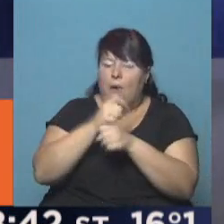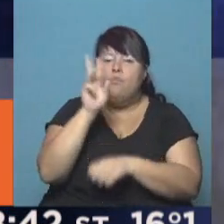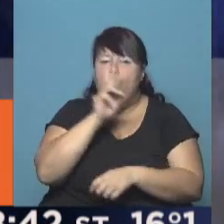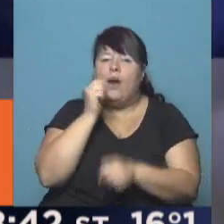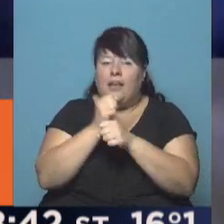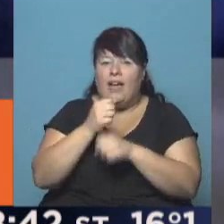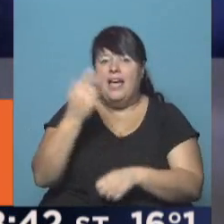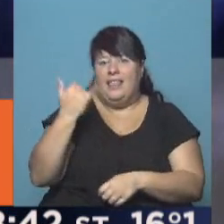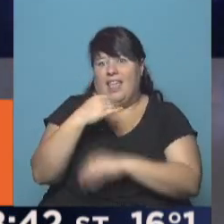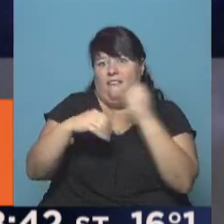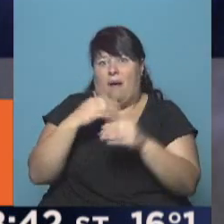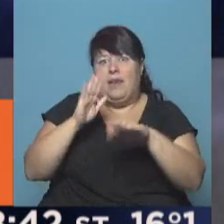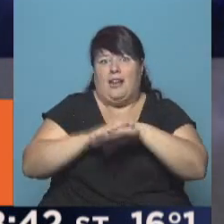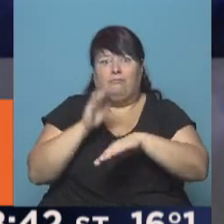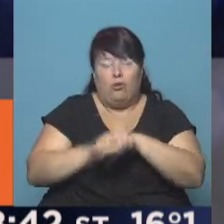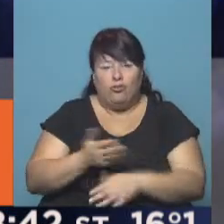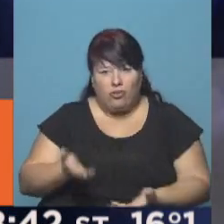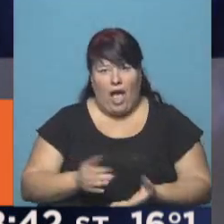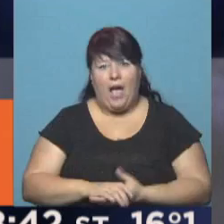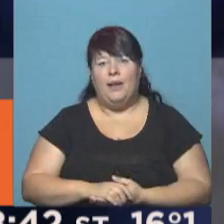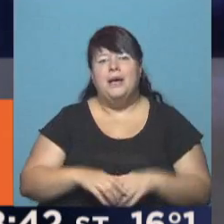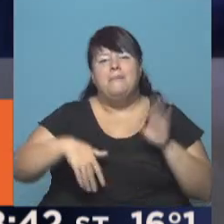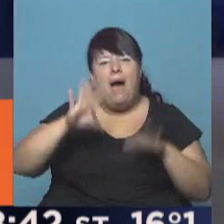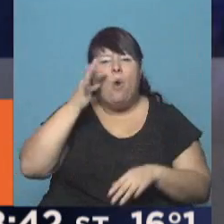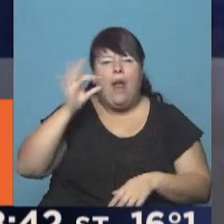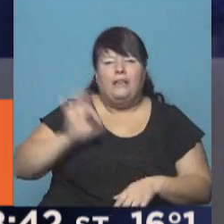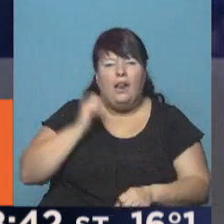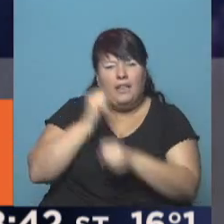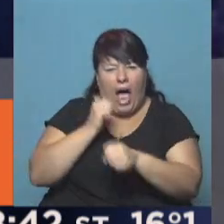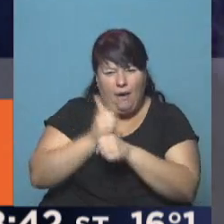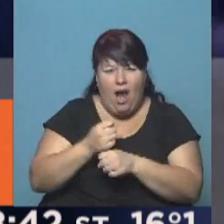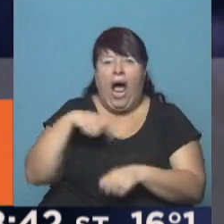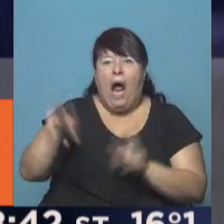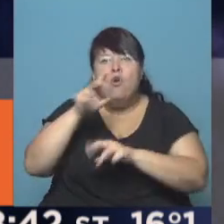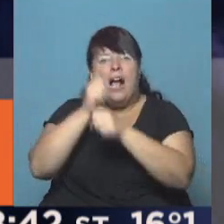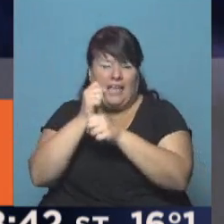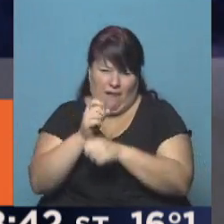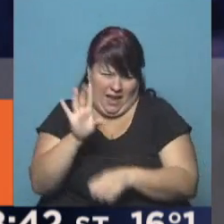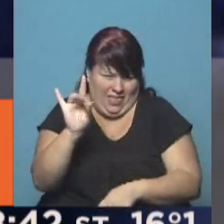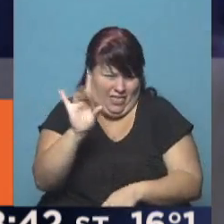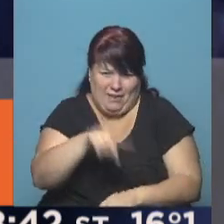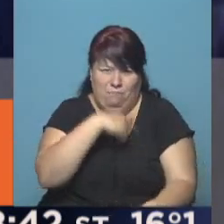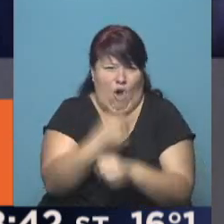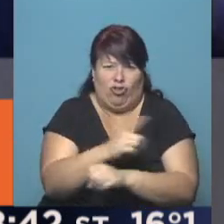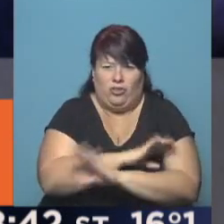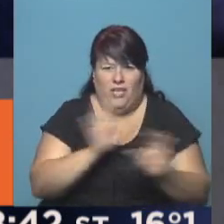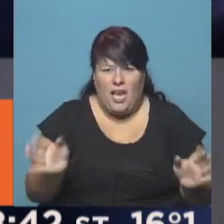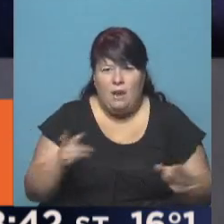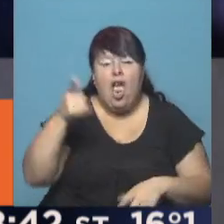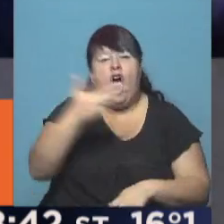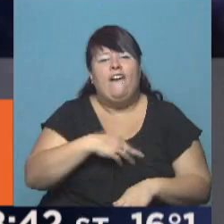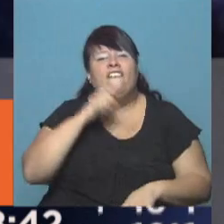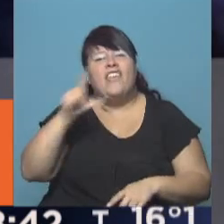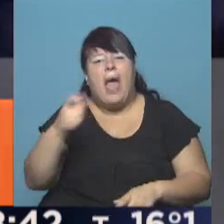trabajadoras son jefas de familia tienen más de 40 años o sea conseguir un trabajo se le va a volver prácticamente imposible y la